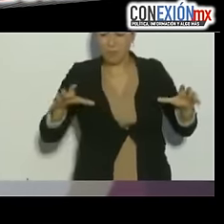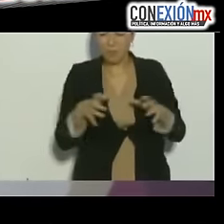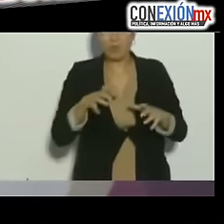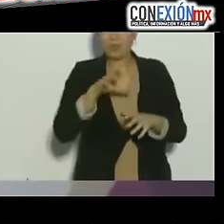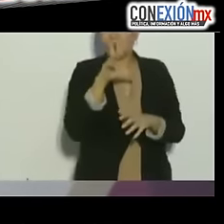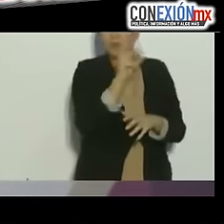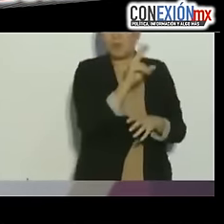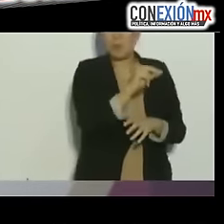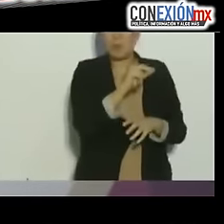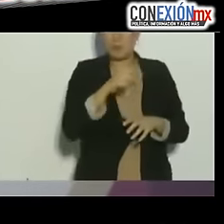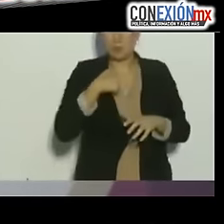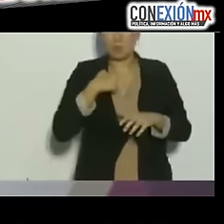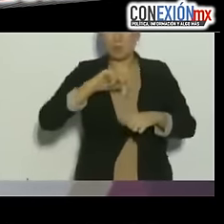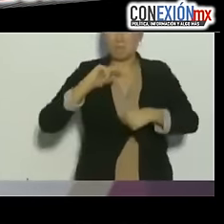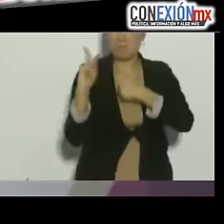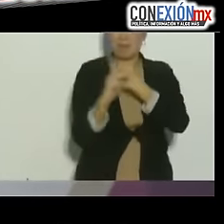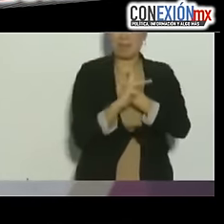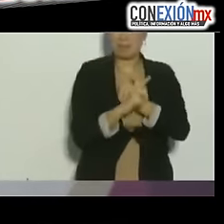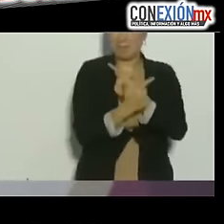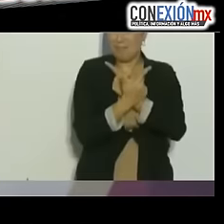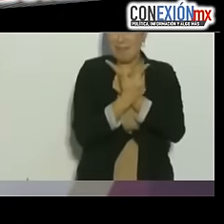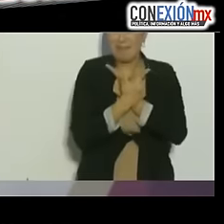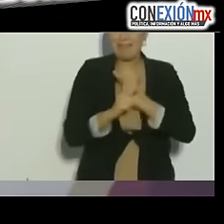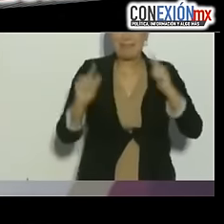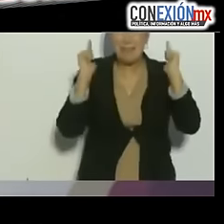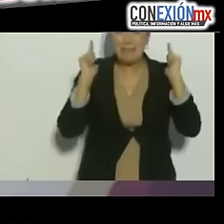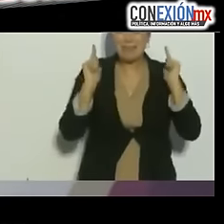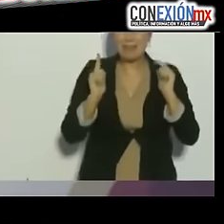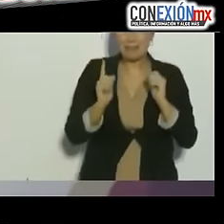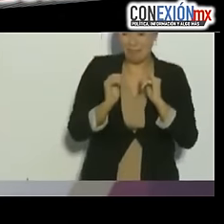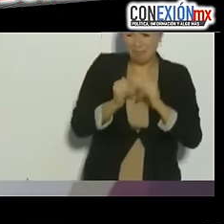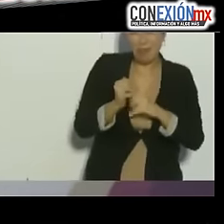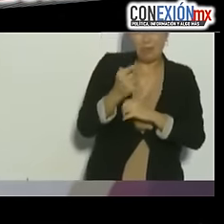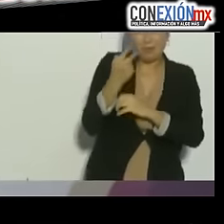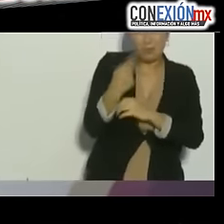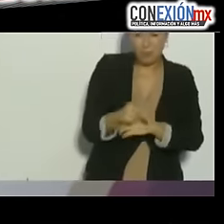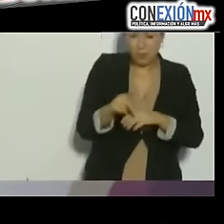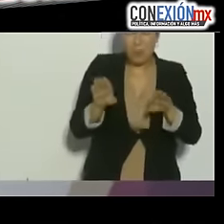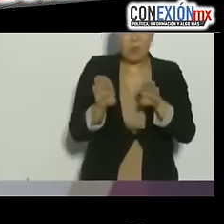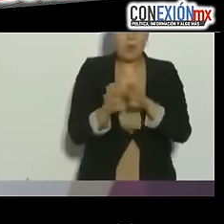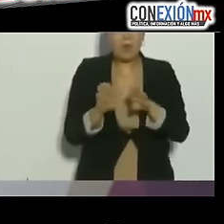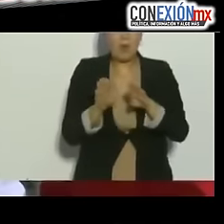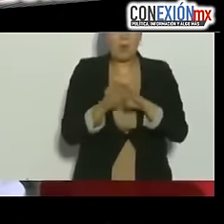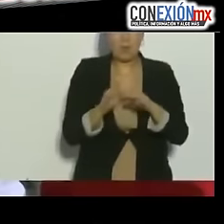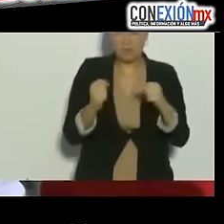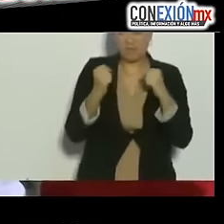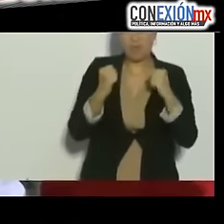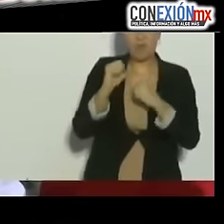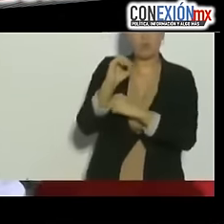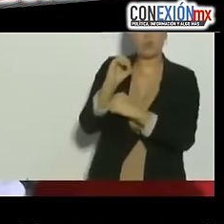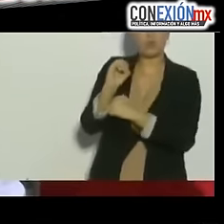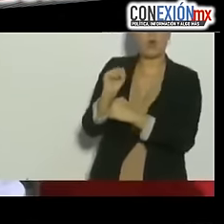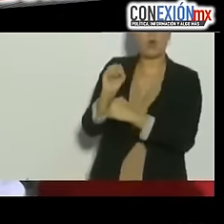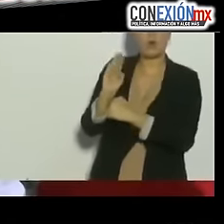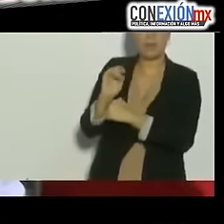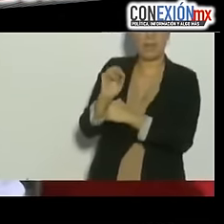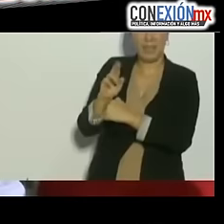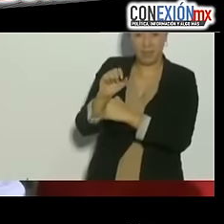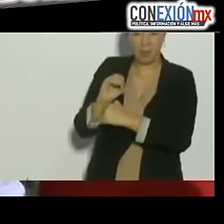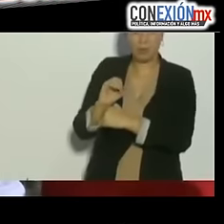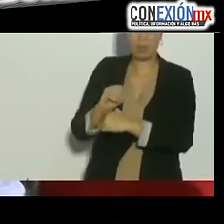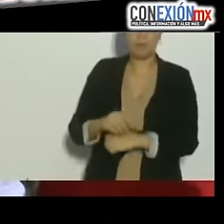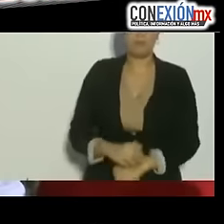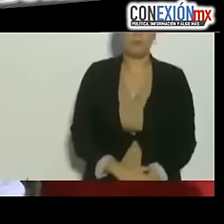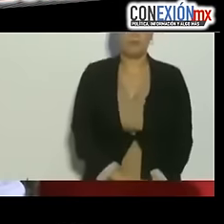paj risa pero es cierto Carlos están en ese mundo todavía imaginario de hace 300 años o 500 años no Entonces